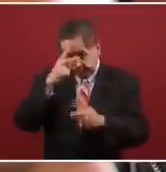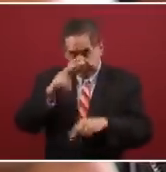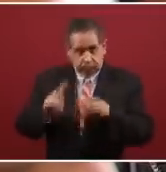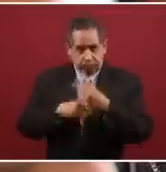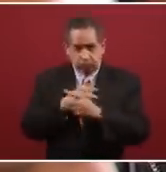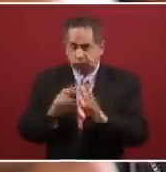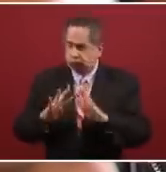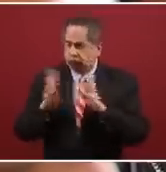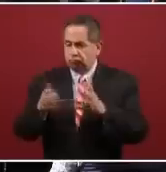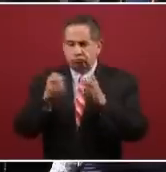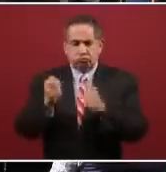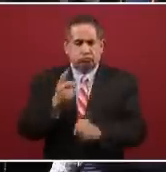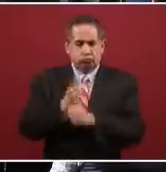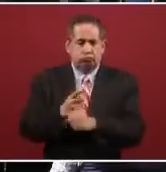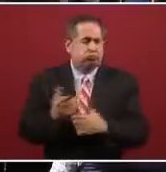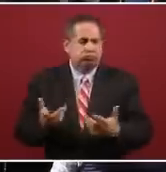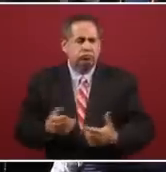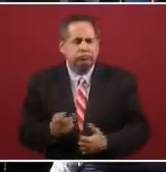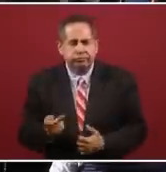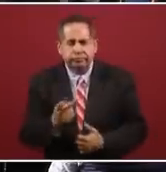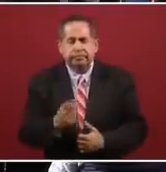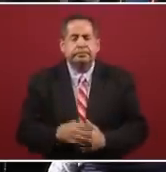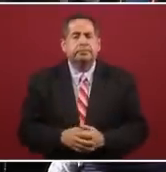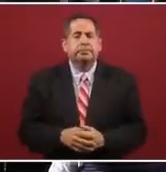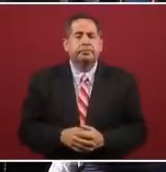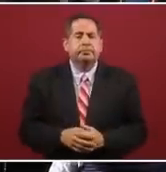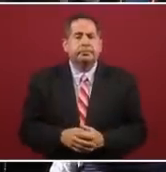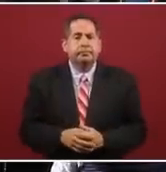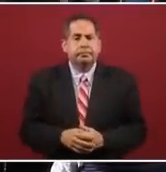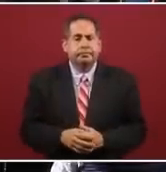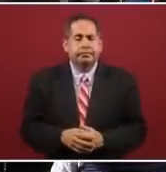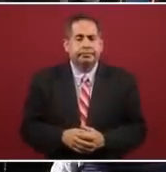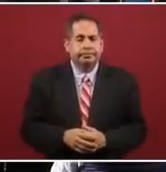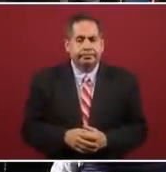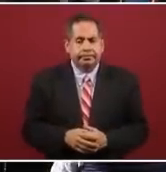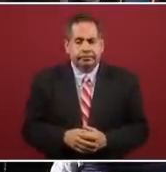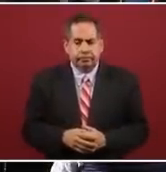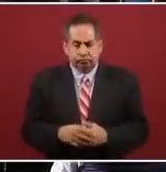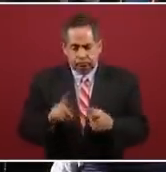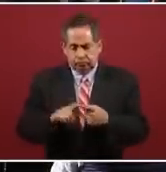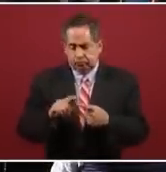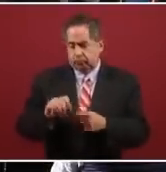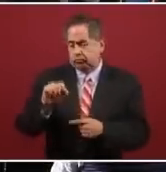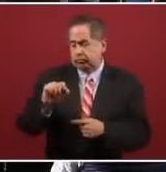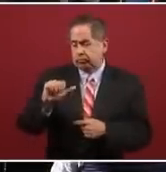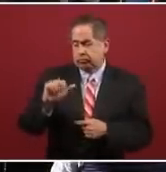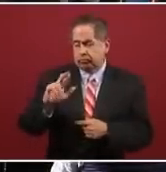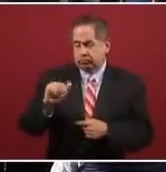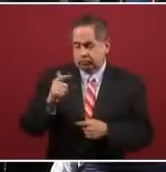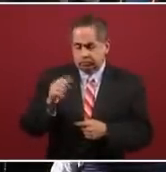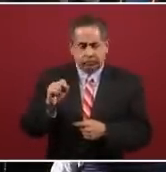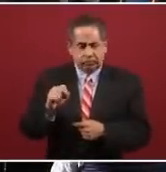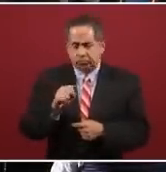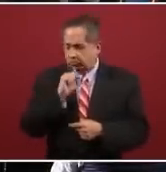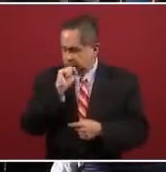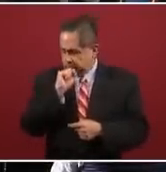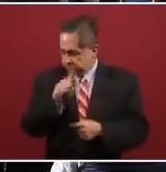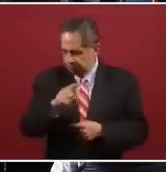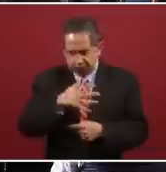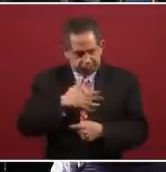Consejo de Seguridad. Bueno, lo del sargazo, sostengo lo